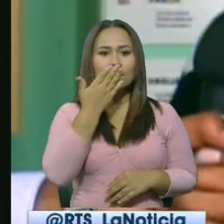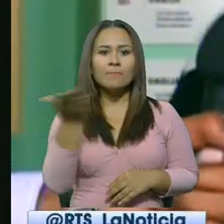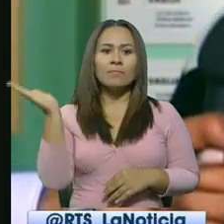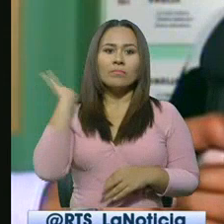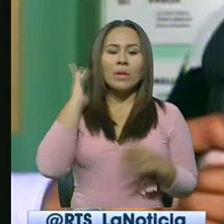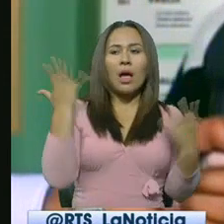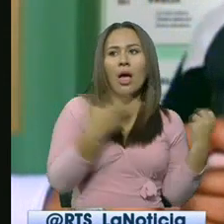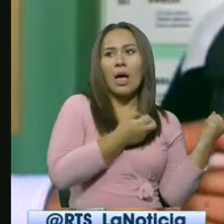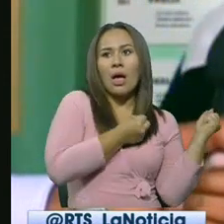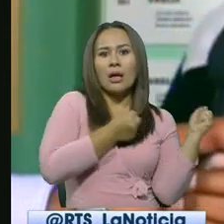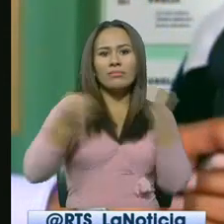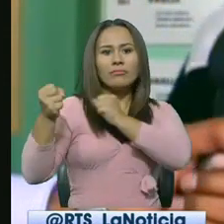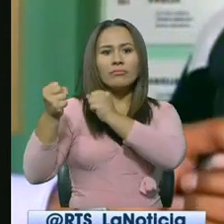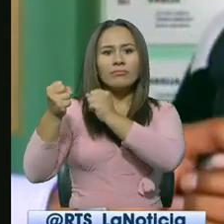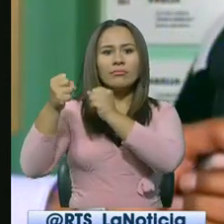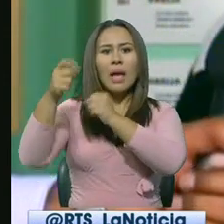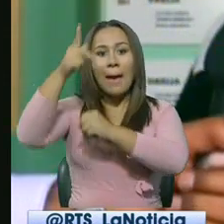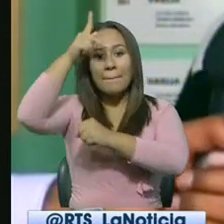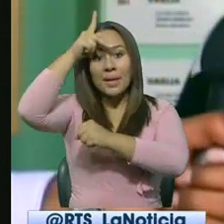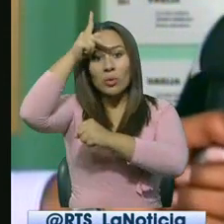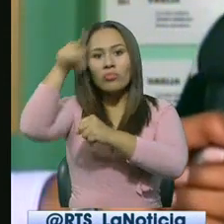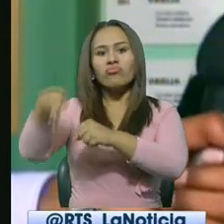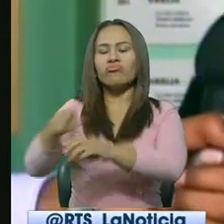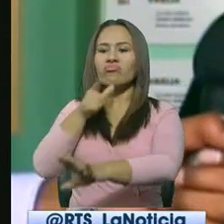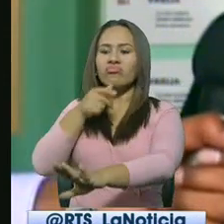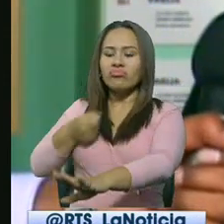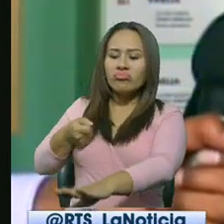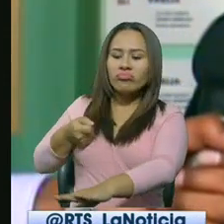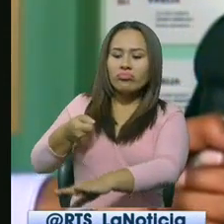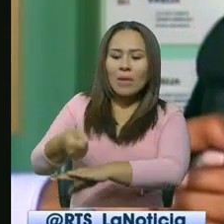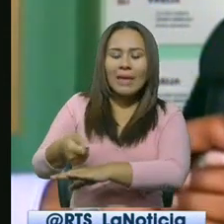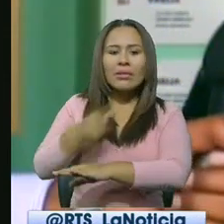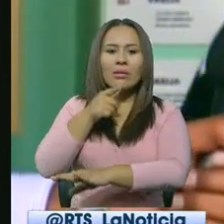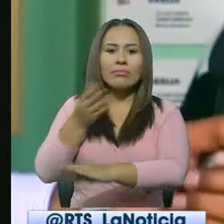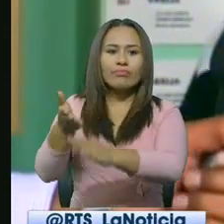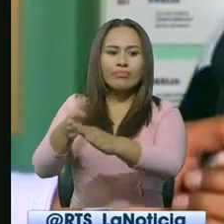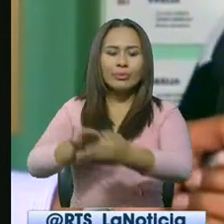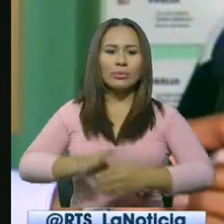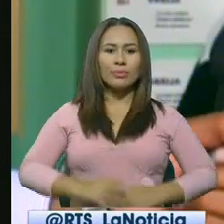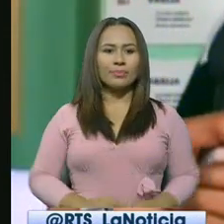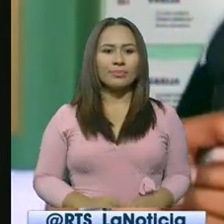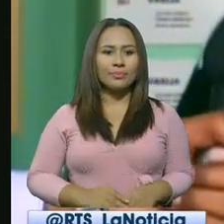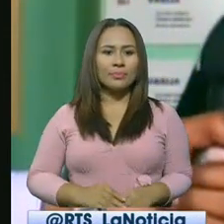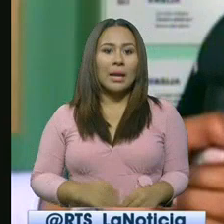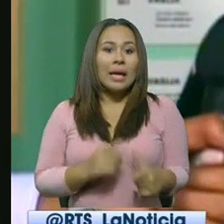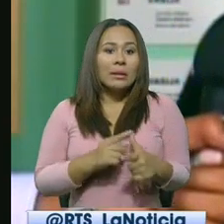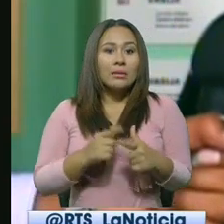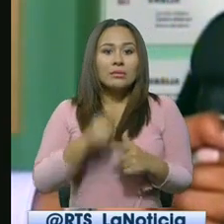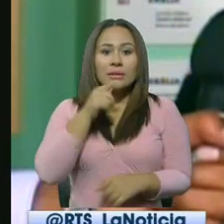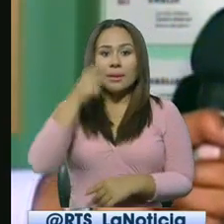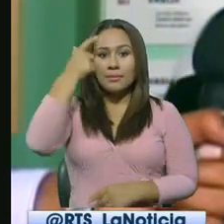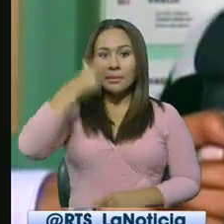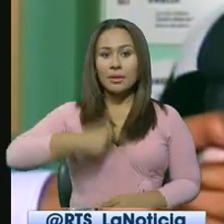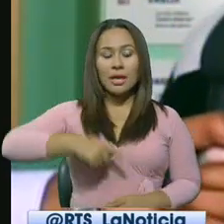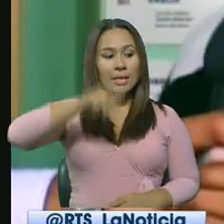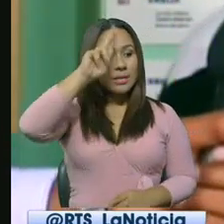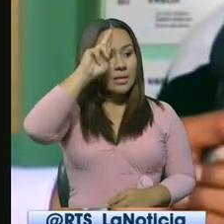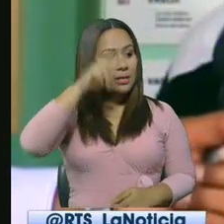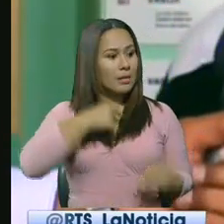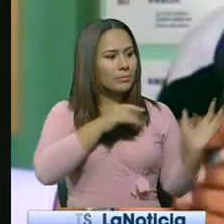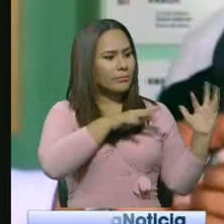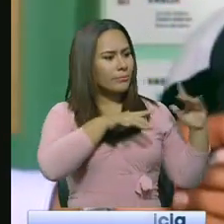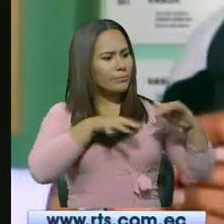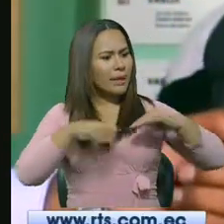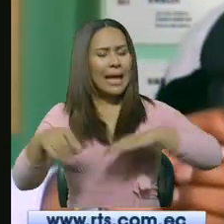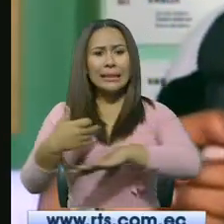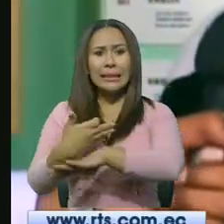y fue llevado al Cusco, donde fue asesinado, ¿sí? Entonces los incas pasaron también por aquí un